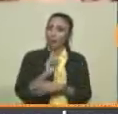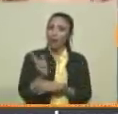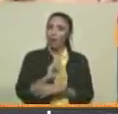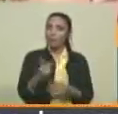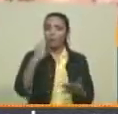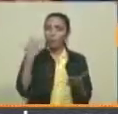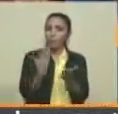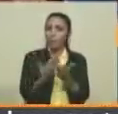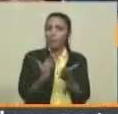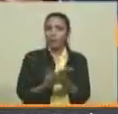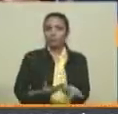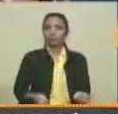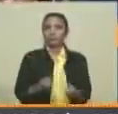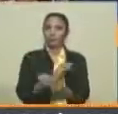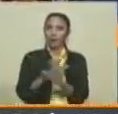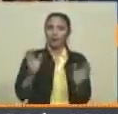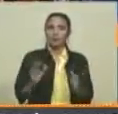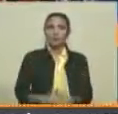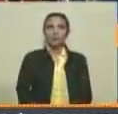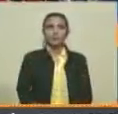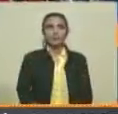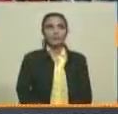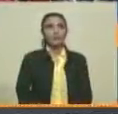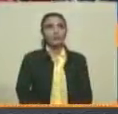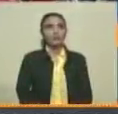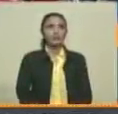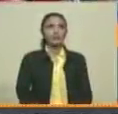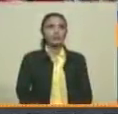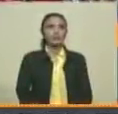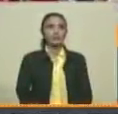Plan de sinceración de la vaina.